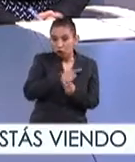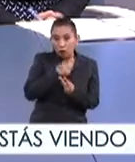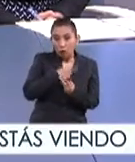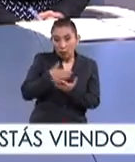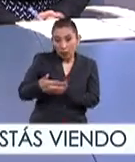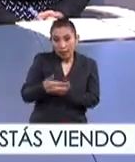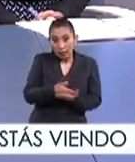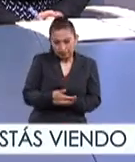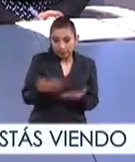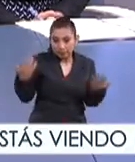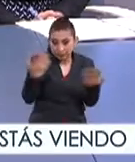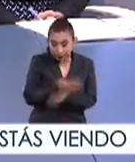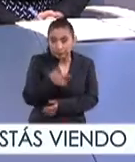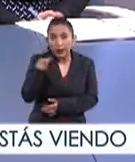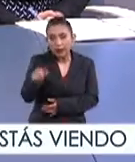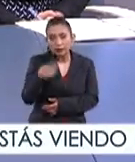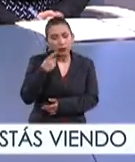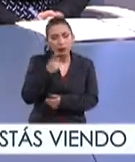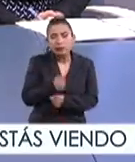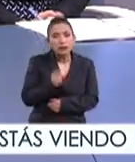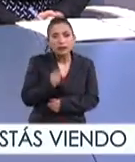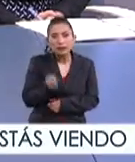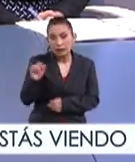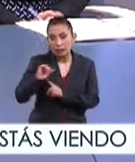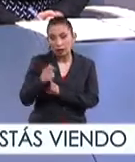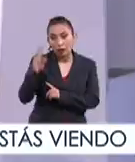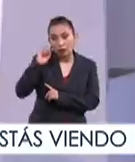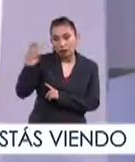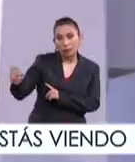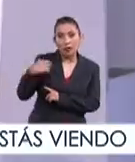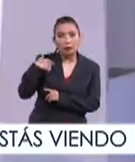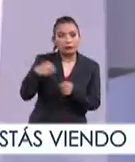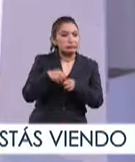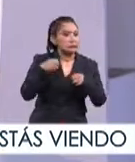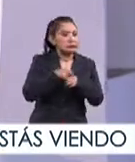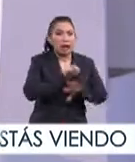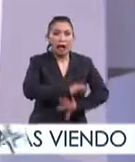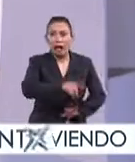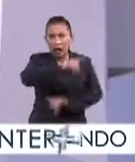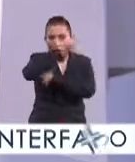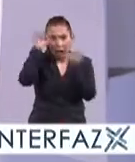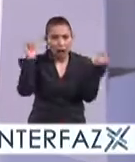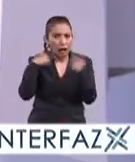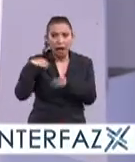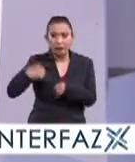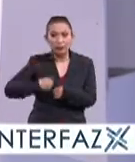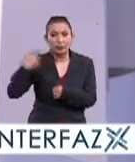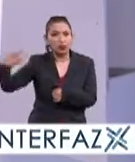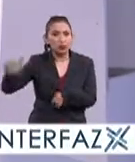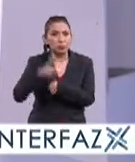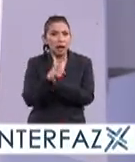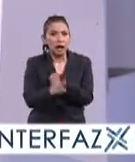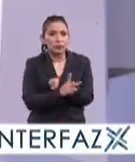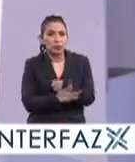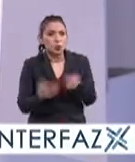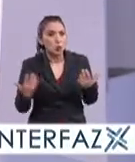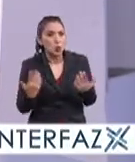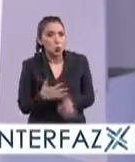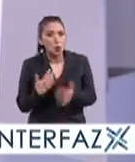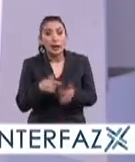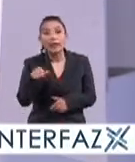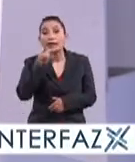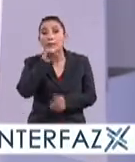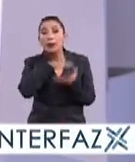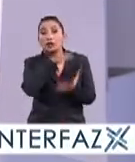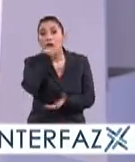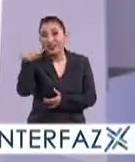bebé. Esto indica también la situación desesperada que ellos están viviendo en su propio país, porque